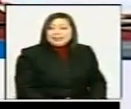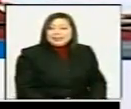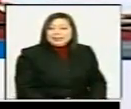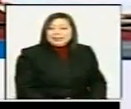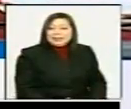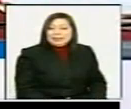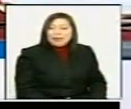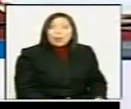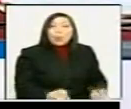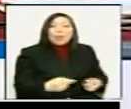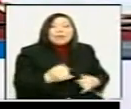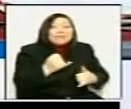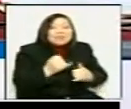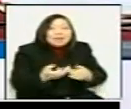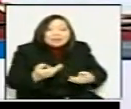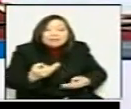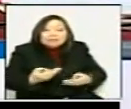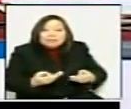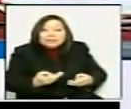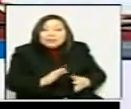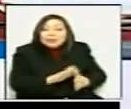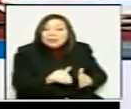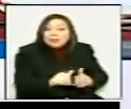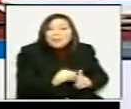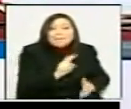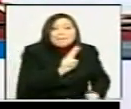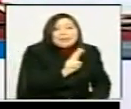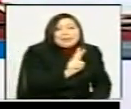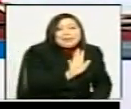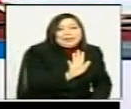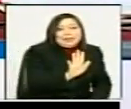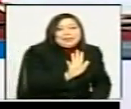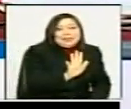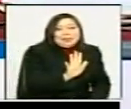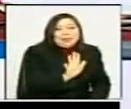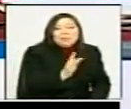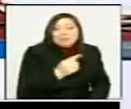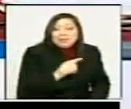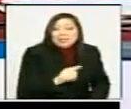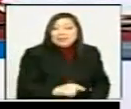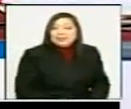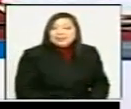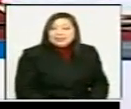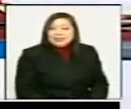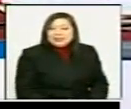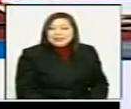en la liquidación, sino 25 millones 900.